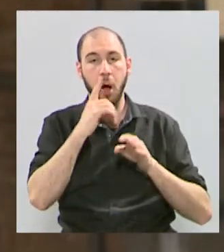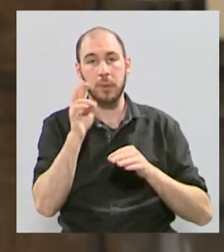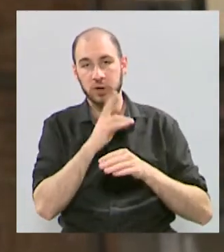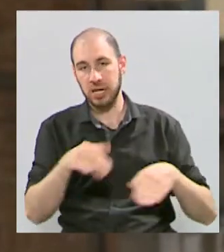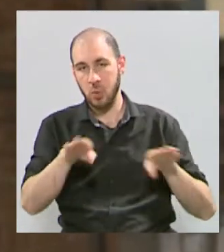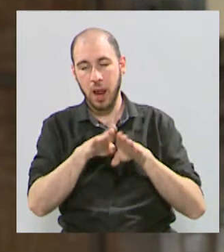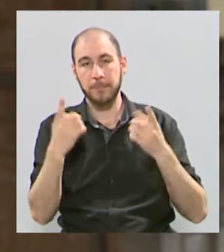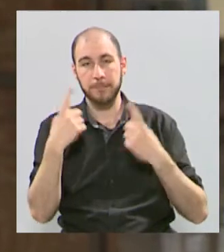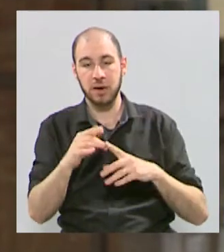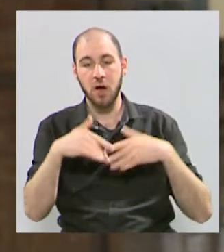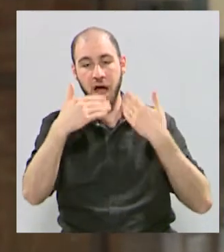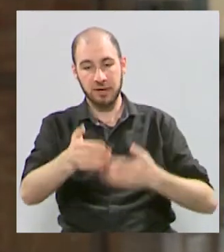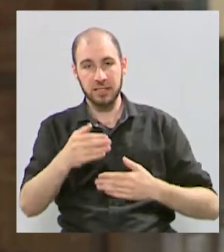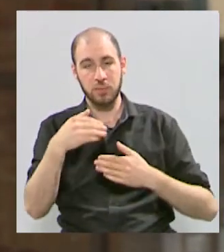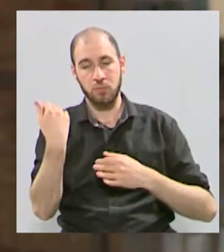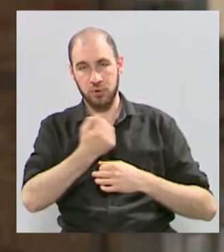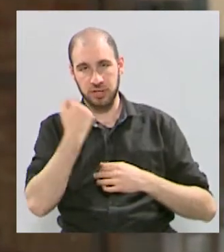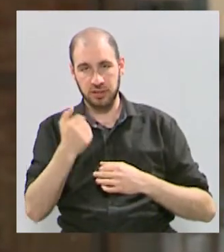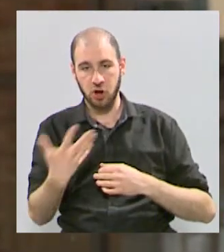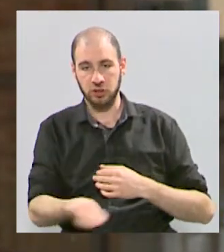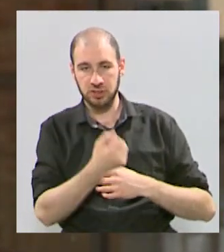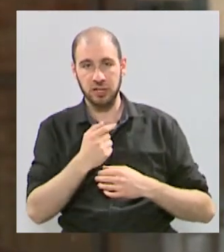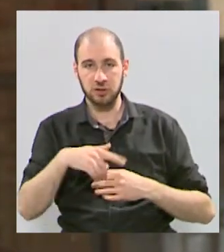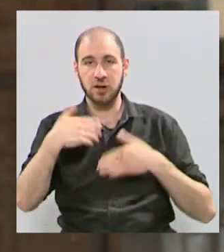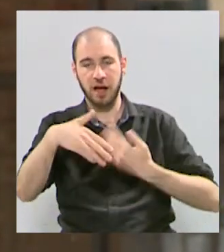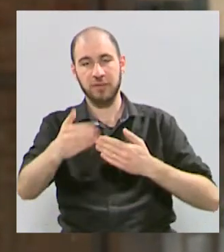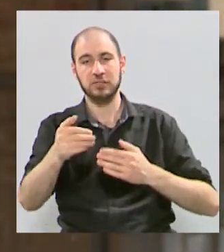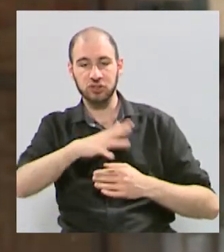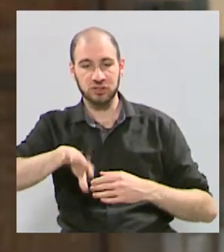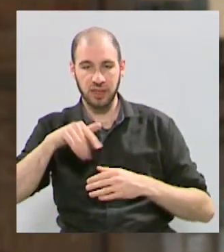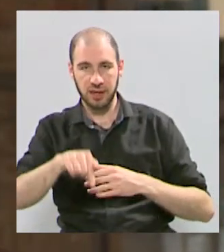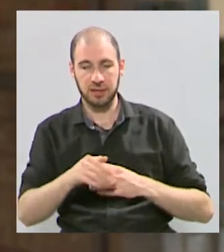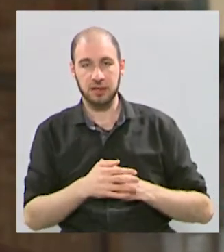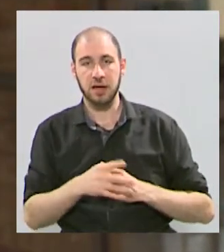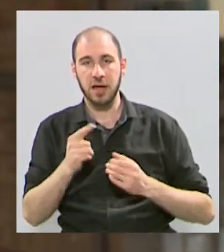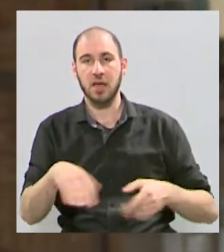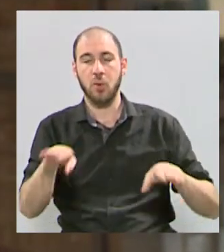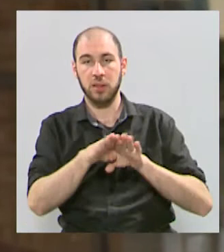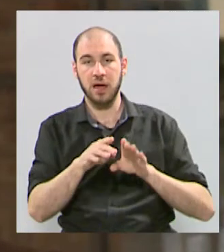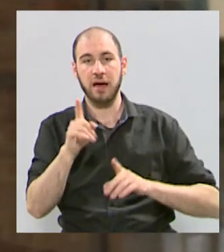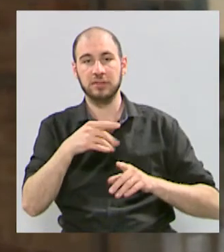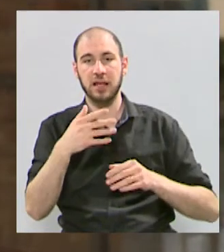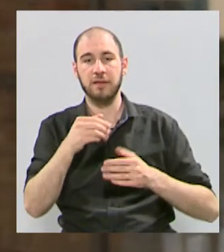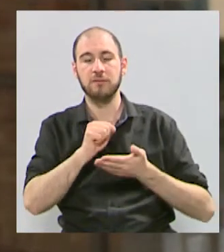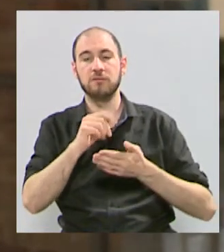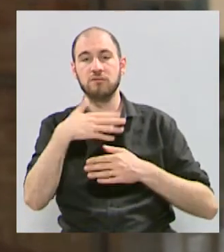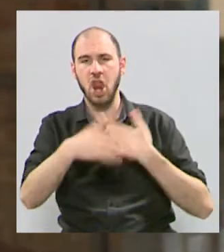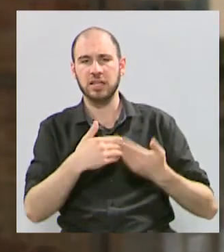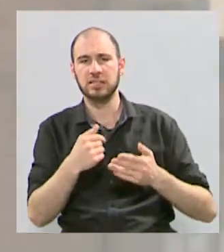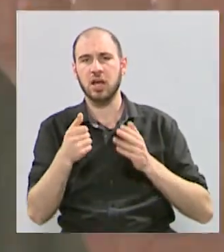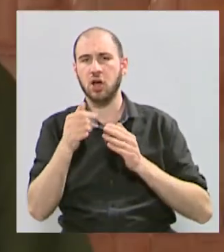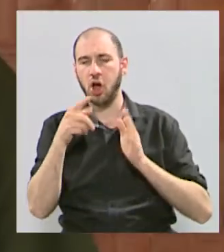mujer, pero creo que es un paso importante que hemos dado y que tenemos que seguir dando como sociedad en esta igualdad por ahí para erradicar la violencia de la